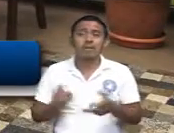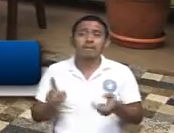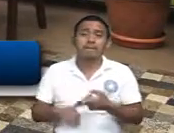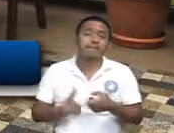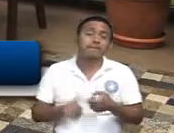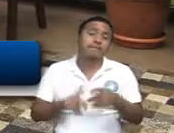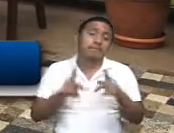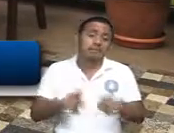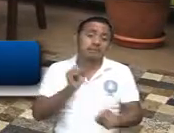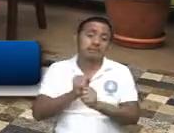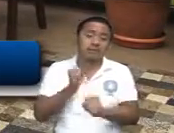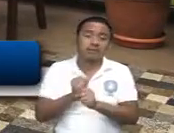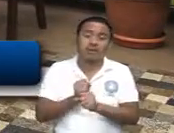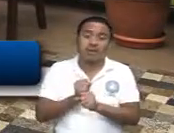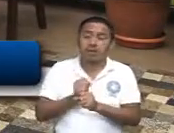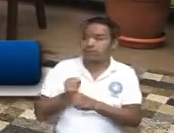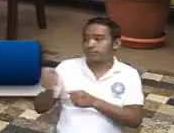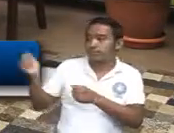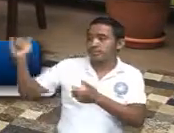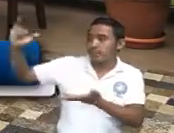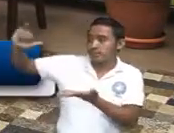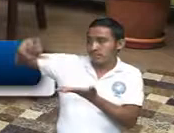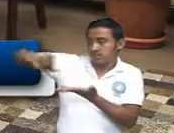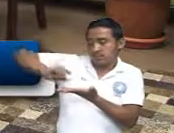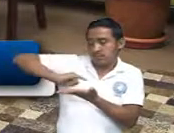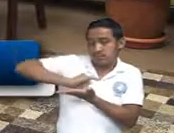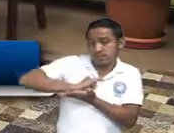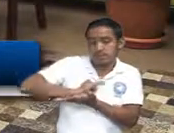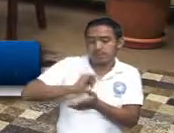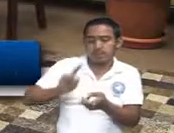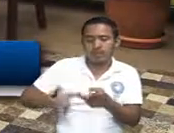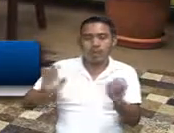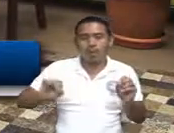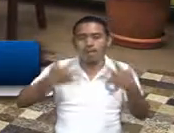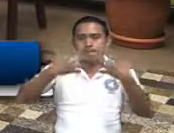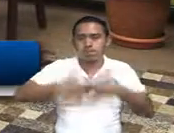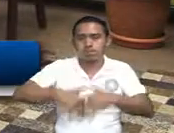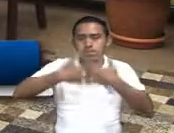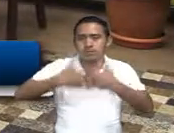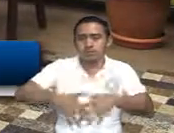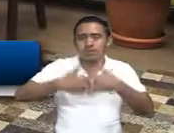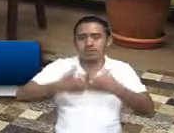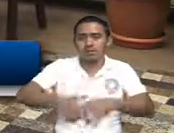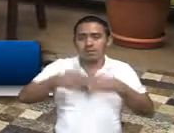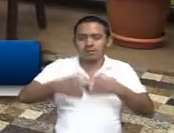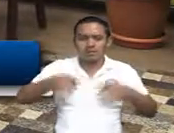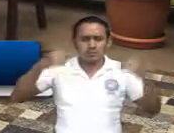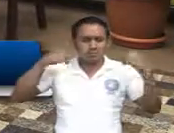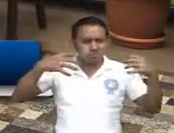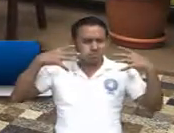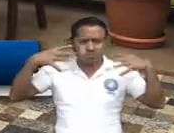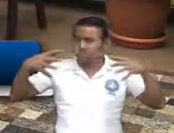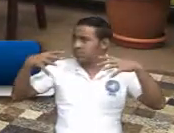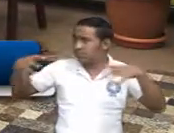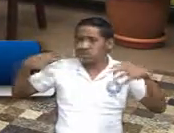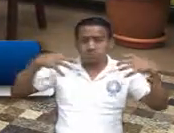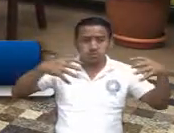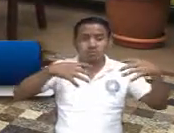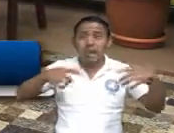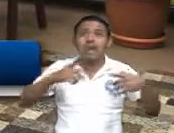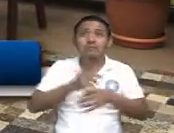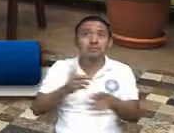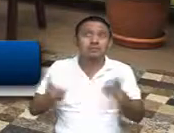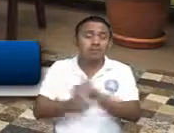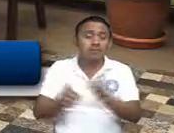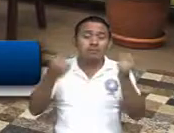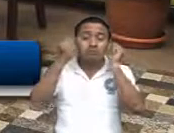si aquellos que están dirigiendo la a aquellas empresas donde hay muchos muchos